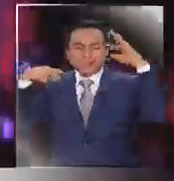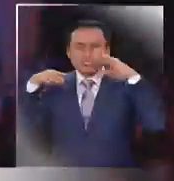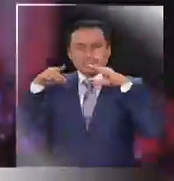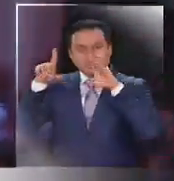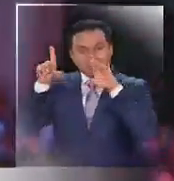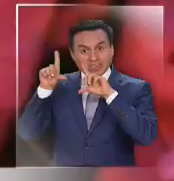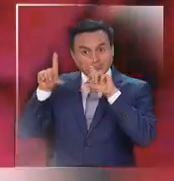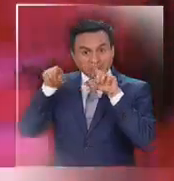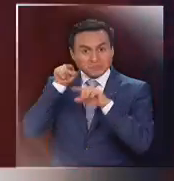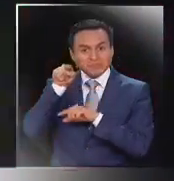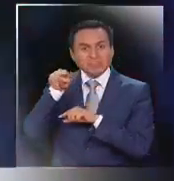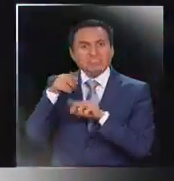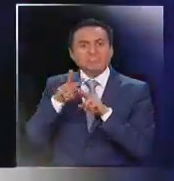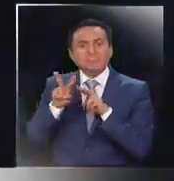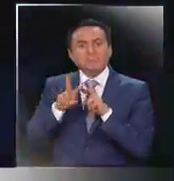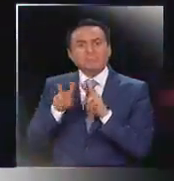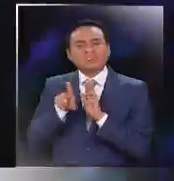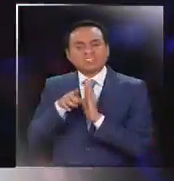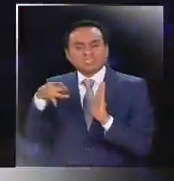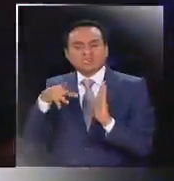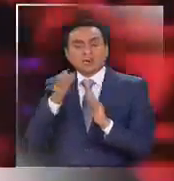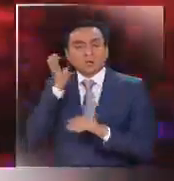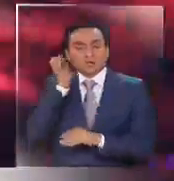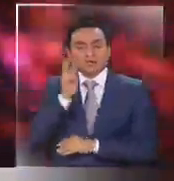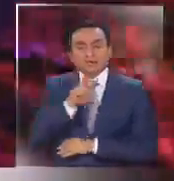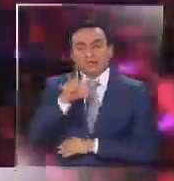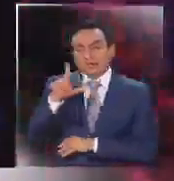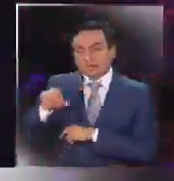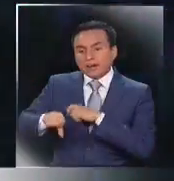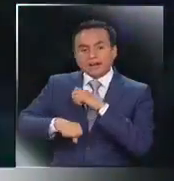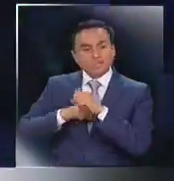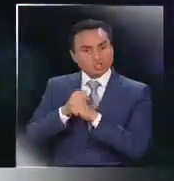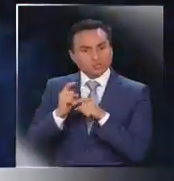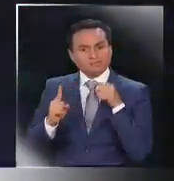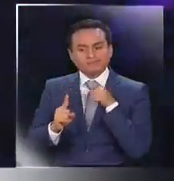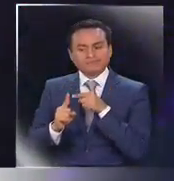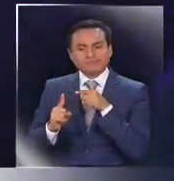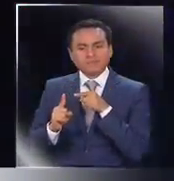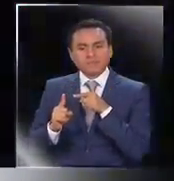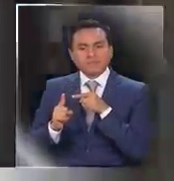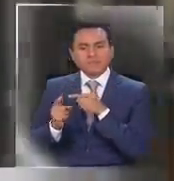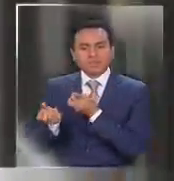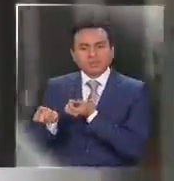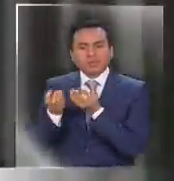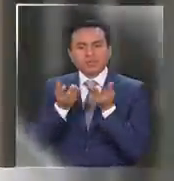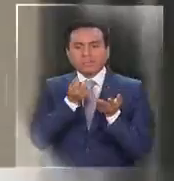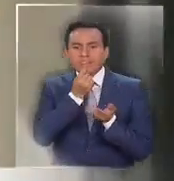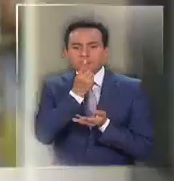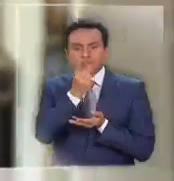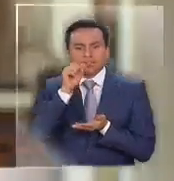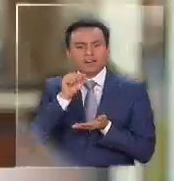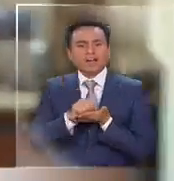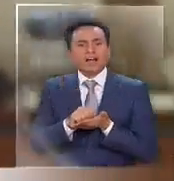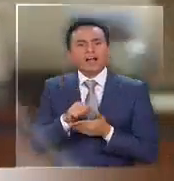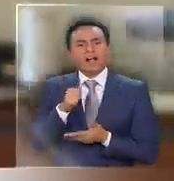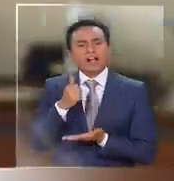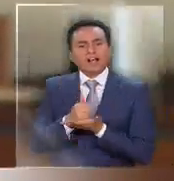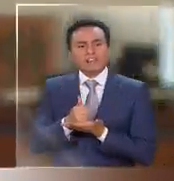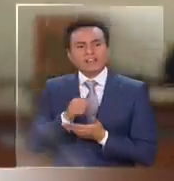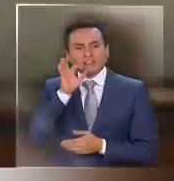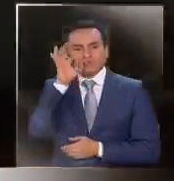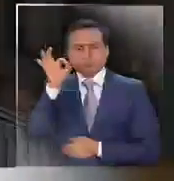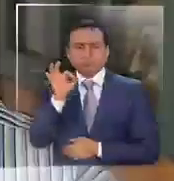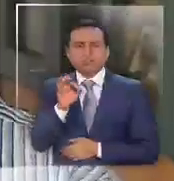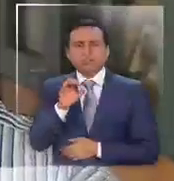está viendo, se habría cometido un delito contra una mujer de 27 años. Y quien cuenta esta denuncia, el alcalde de Las Condes,